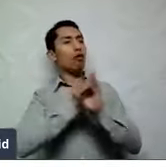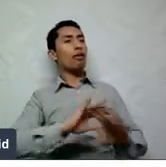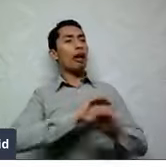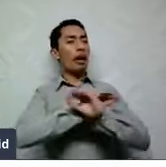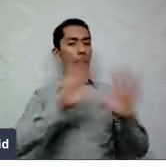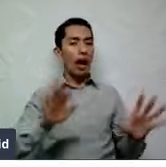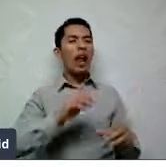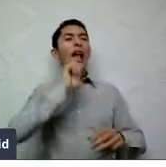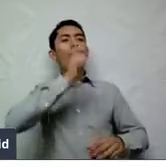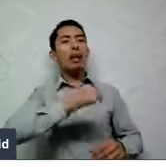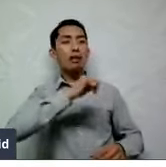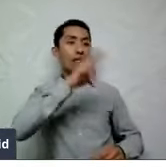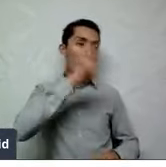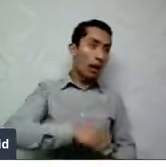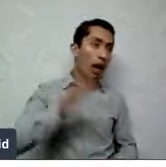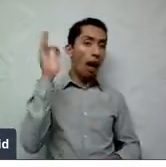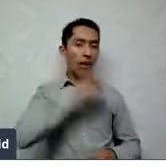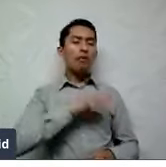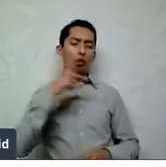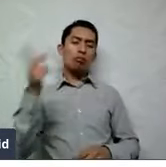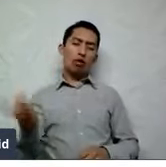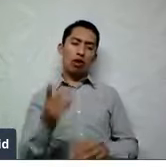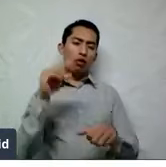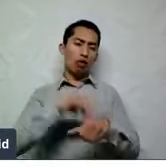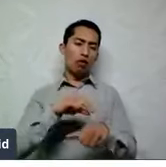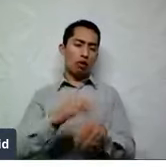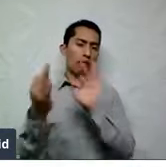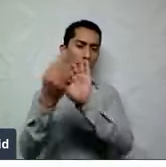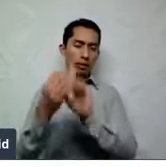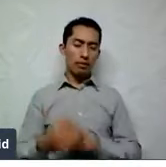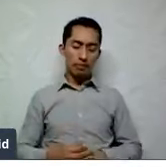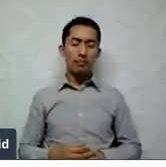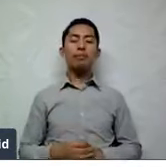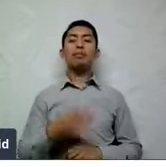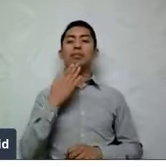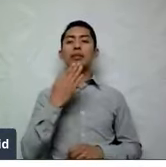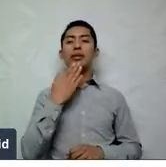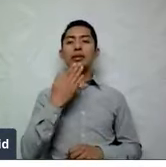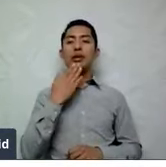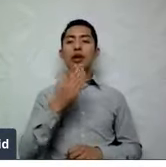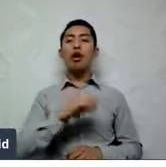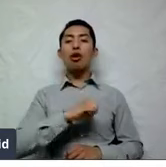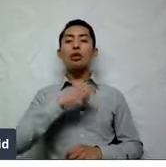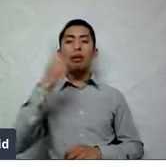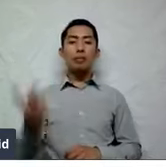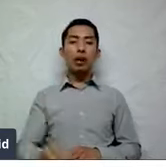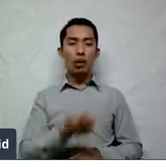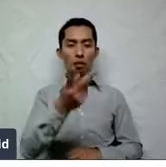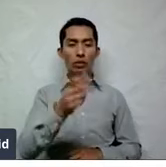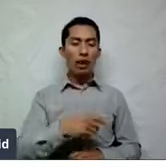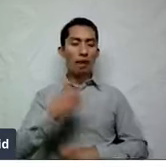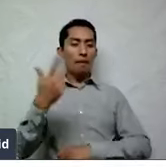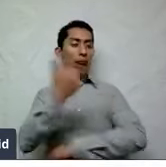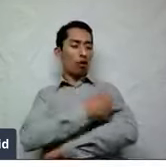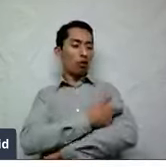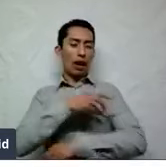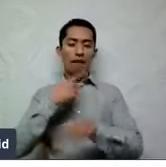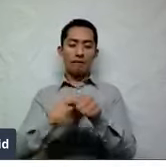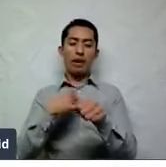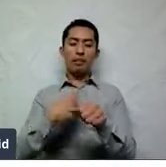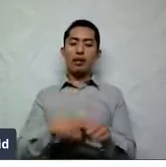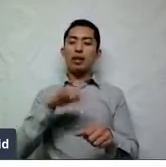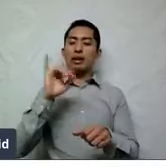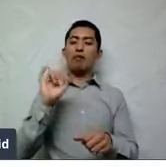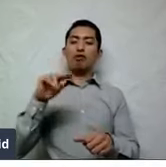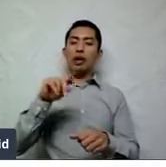real que existe en este momento. Así es. Pregunta, y que creo que es muy común, ¿la vacuna de la influenza me va a